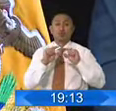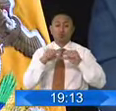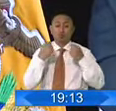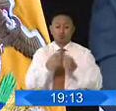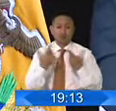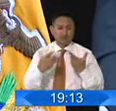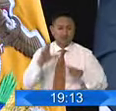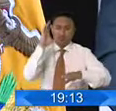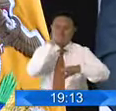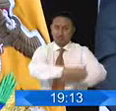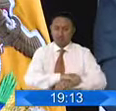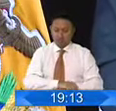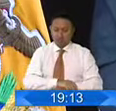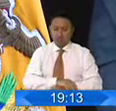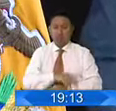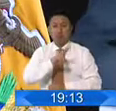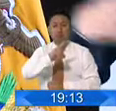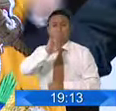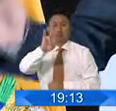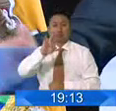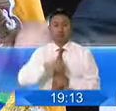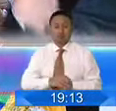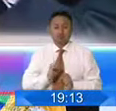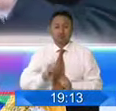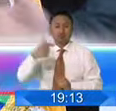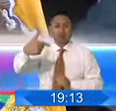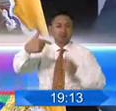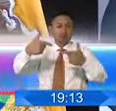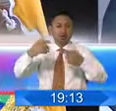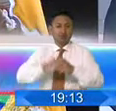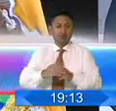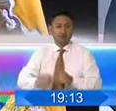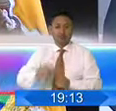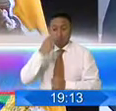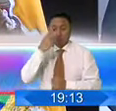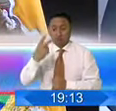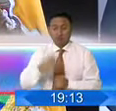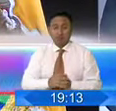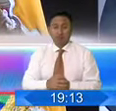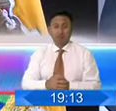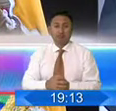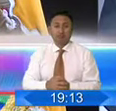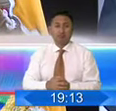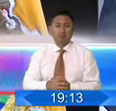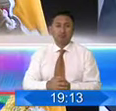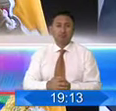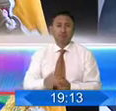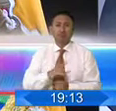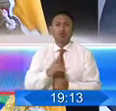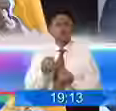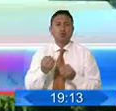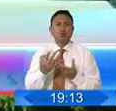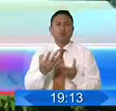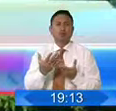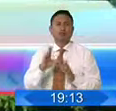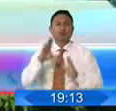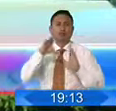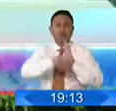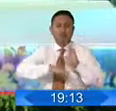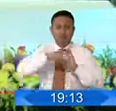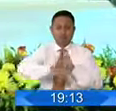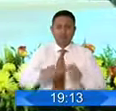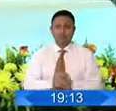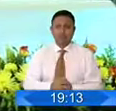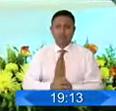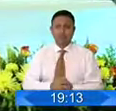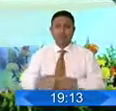desarticuladas, detenidos y aprehendidos 27, armas de fuego, ustedes pueden ver el número de excavadoras intervenidas. Operaciones que les